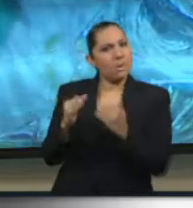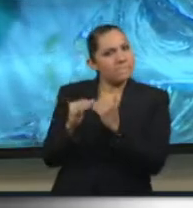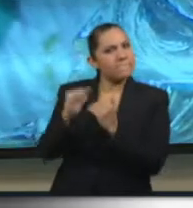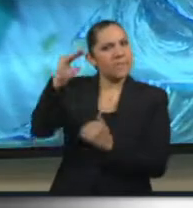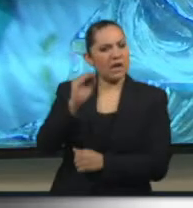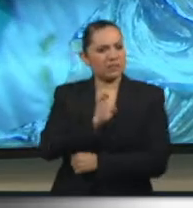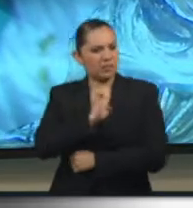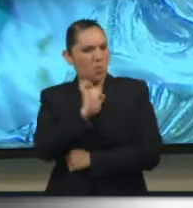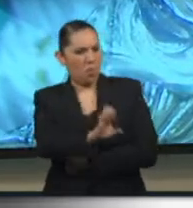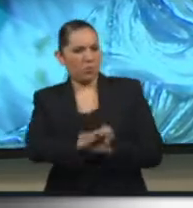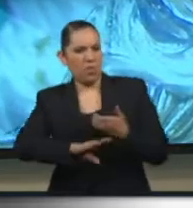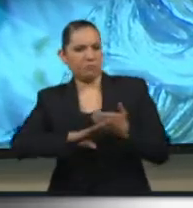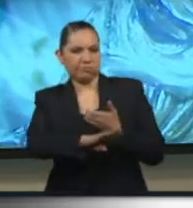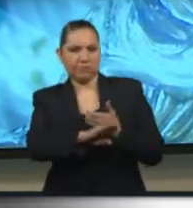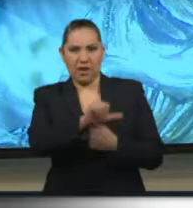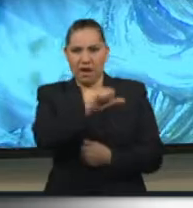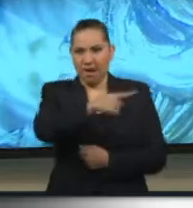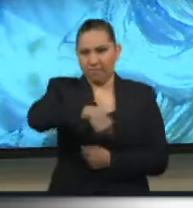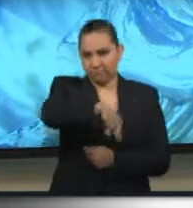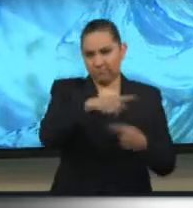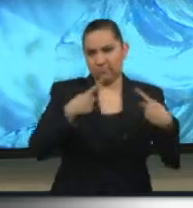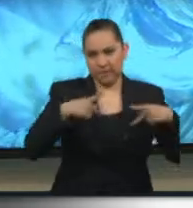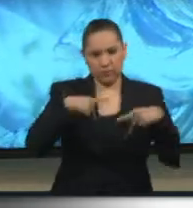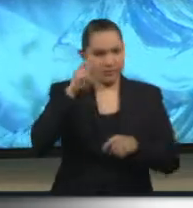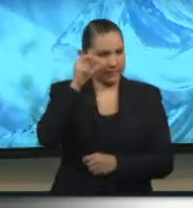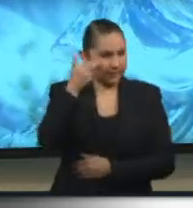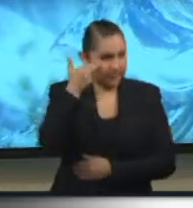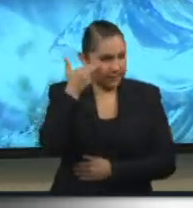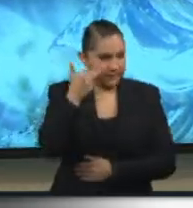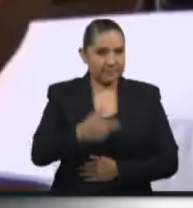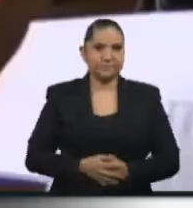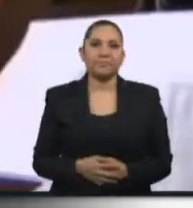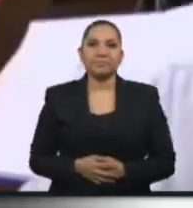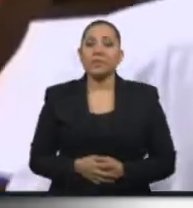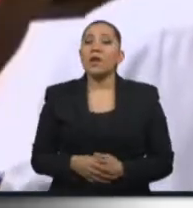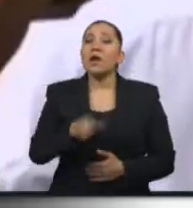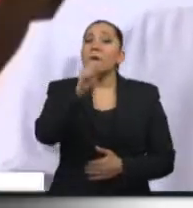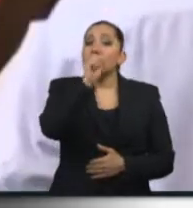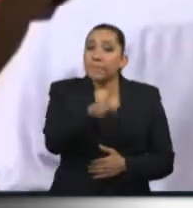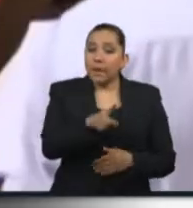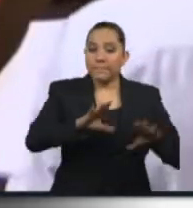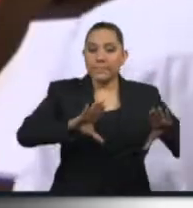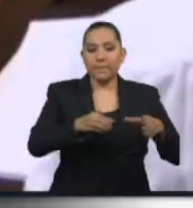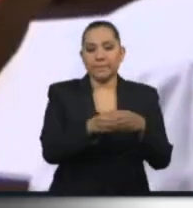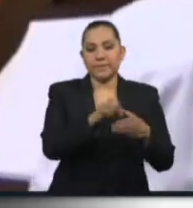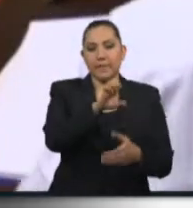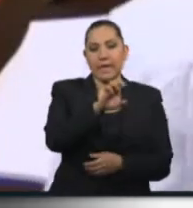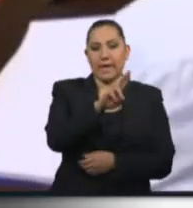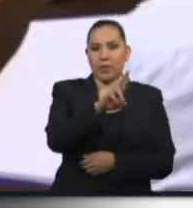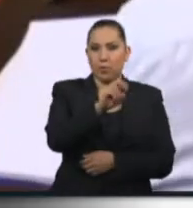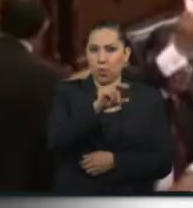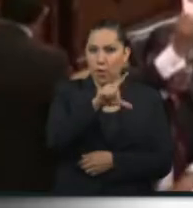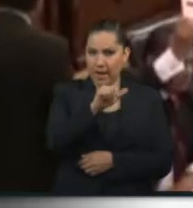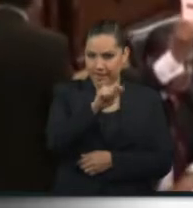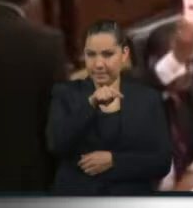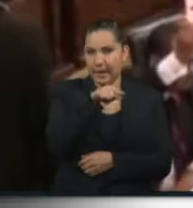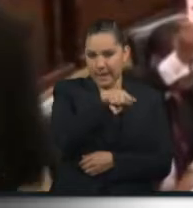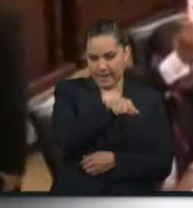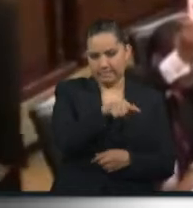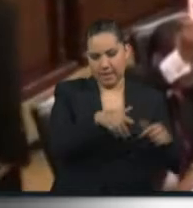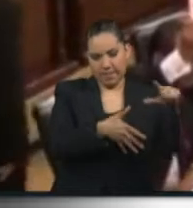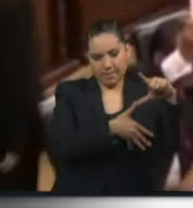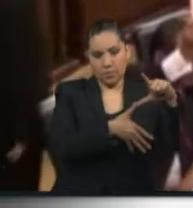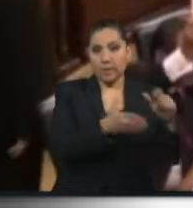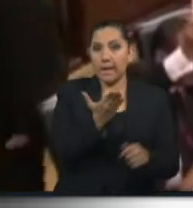En el marco de esta pandemia también la Asamblea Parlamentaria Euro-Latinoamericana, la Eurolat, pidió a los parlamentos de Europa y América